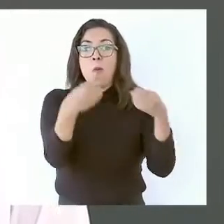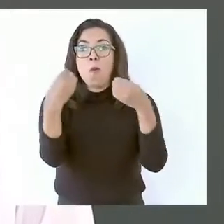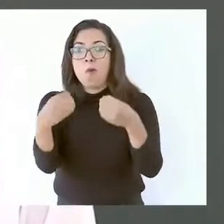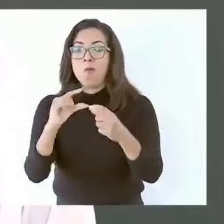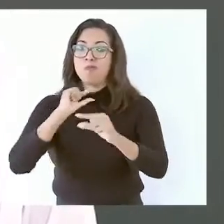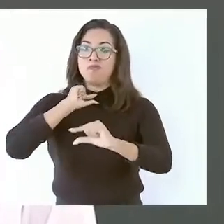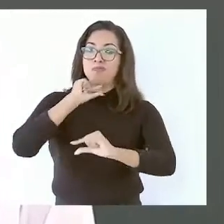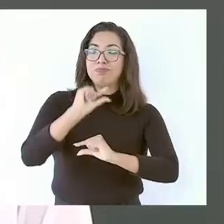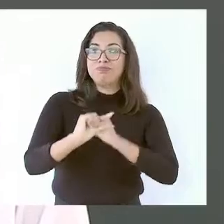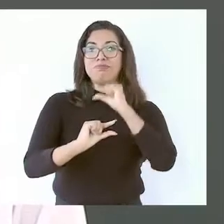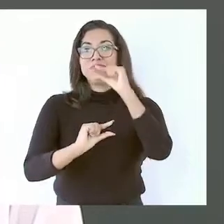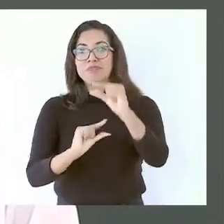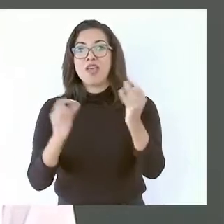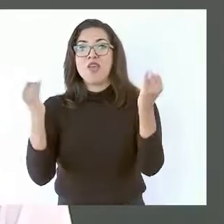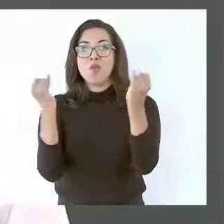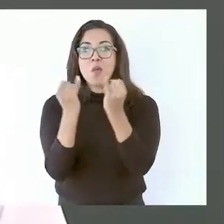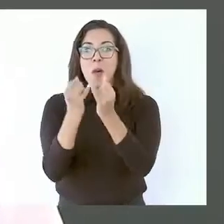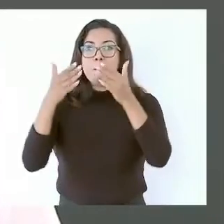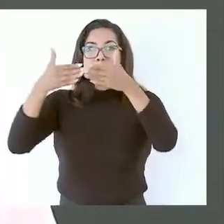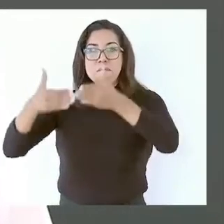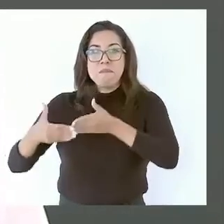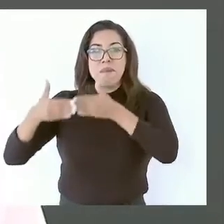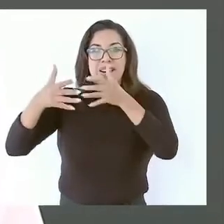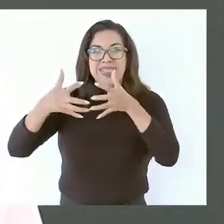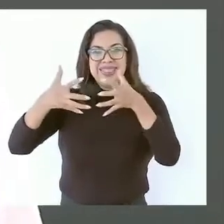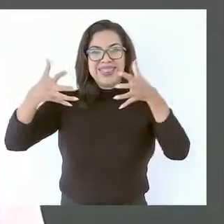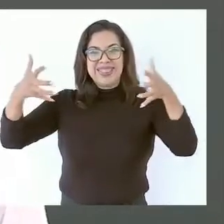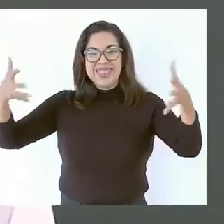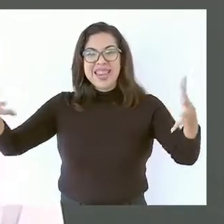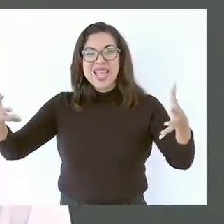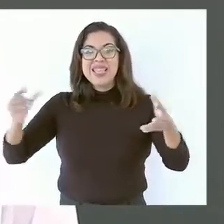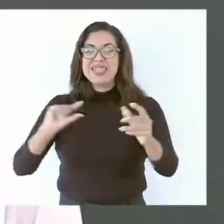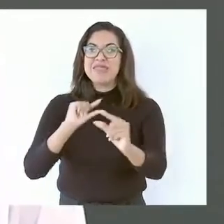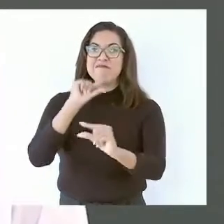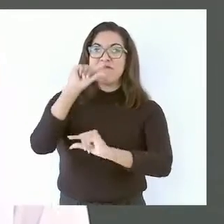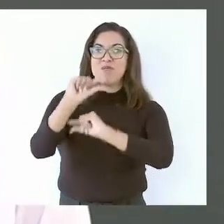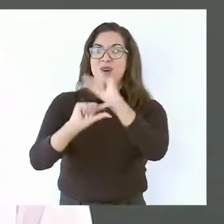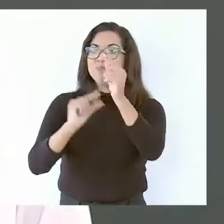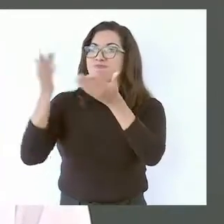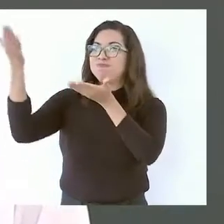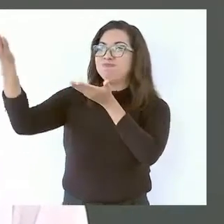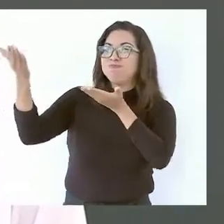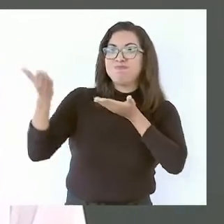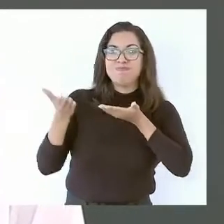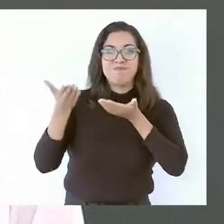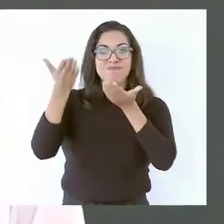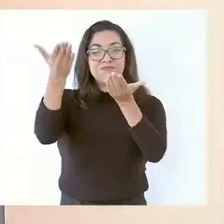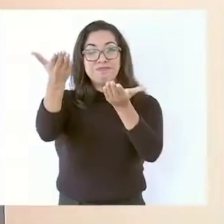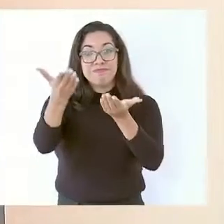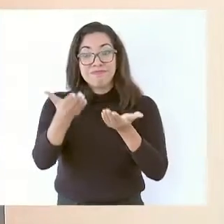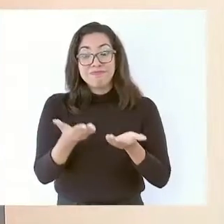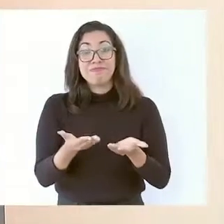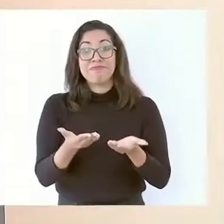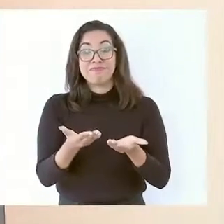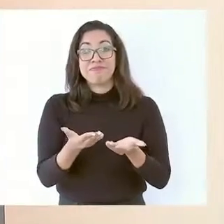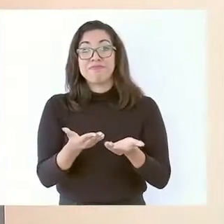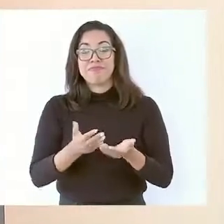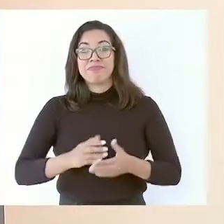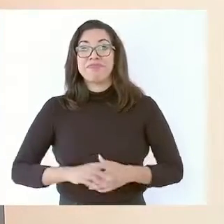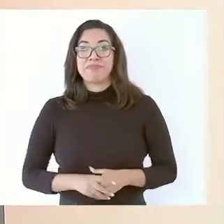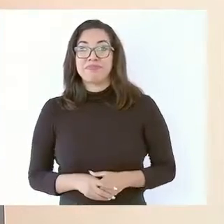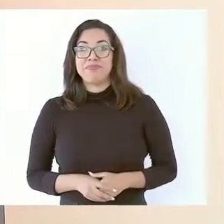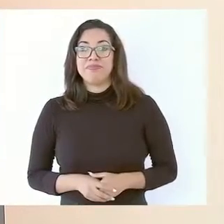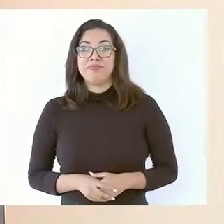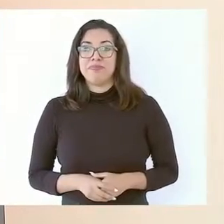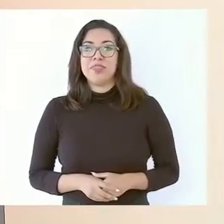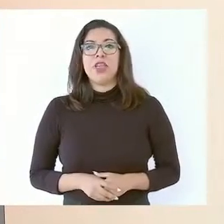los cruceros, cuya expectativa está para poco más de mediados de este año. Estamos trabajando